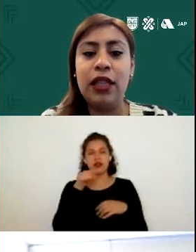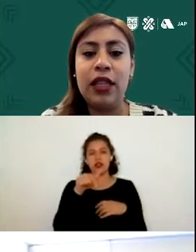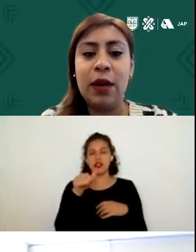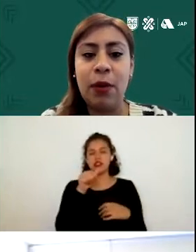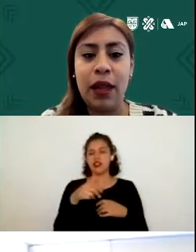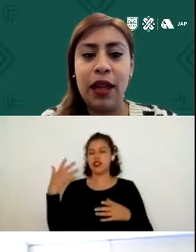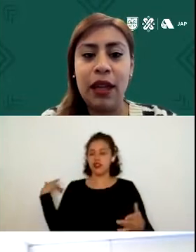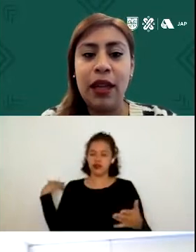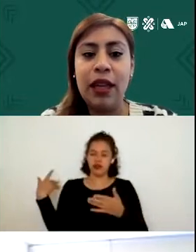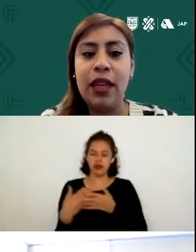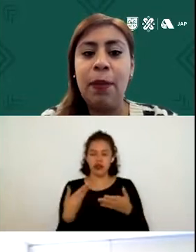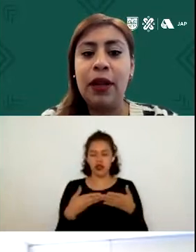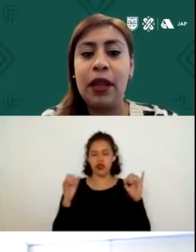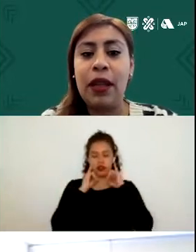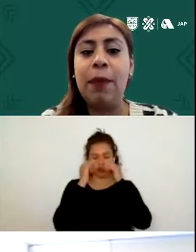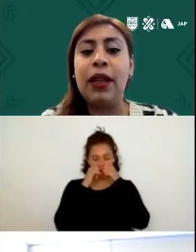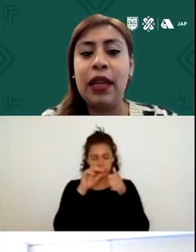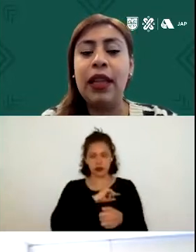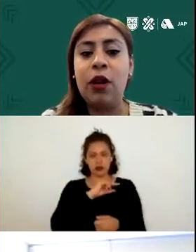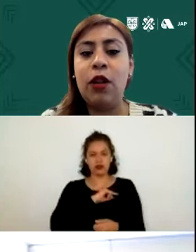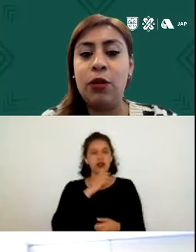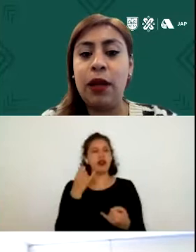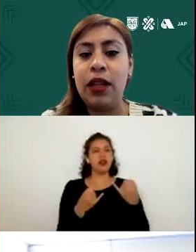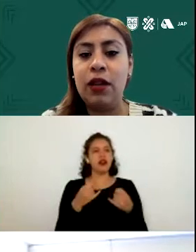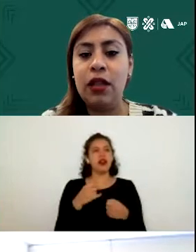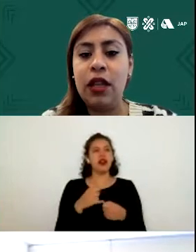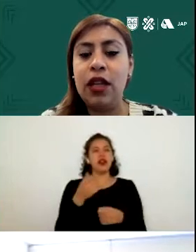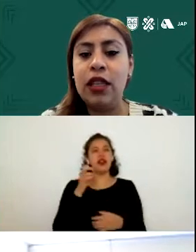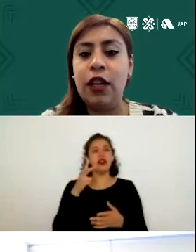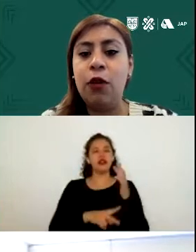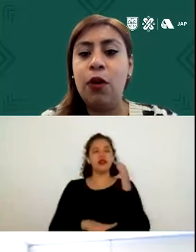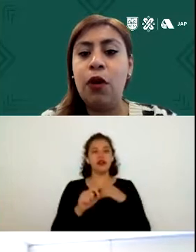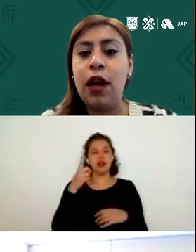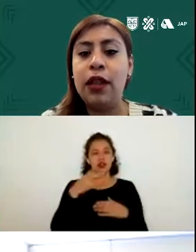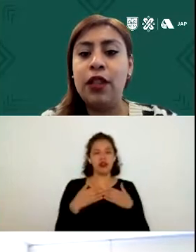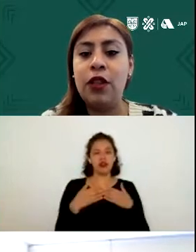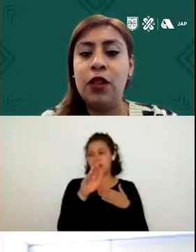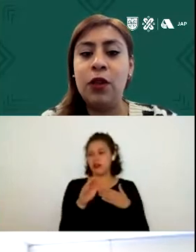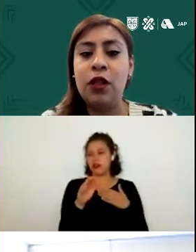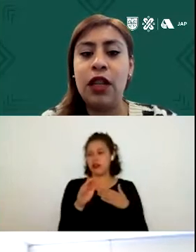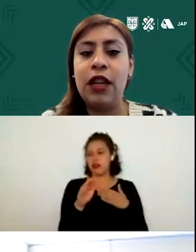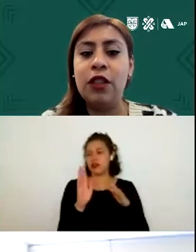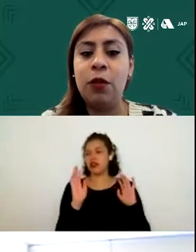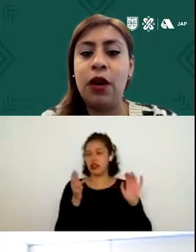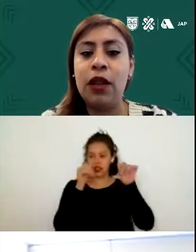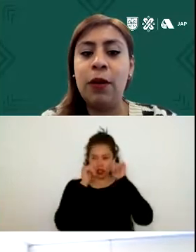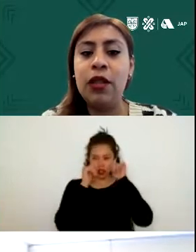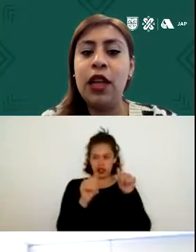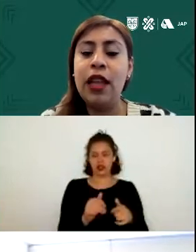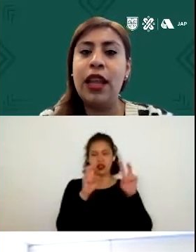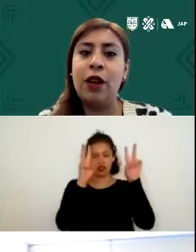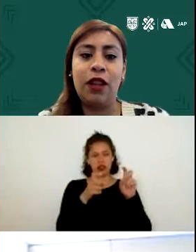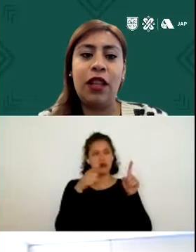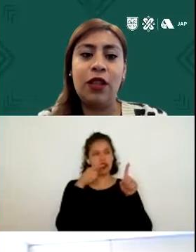Junta de Asistencia Privada y a partir de enero del 2022 se incorporó a la atención de asuntos legales